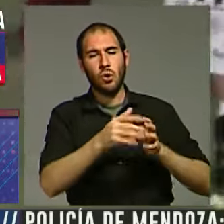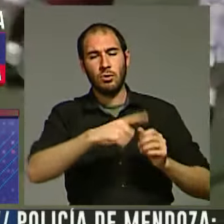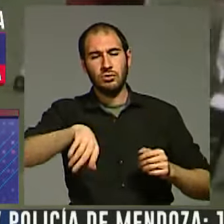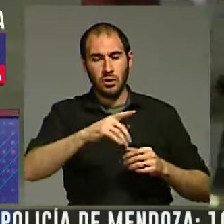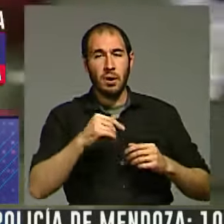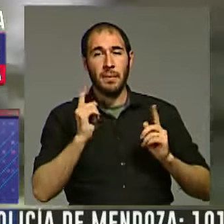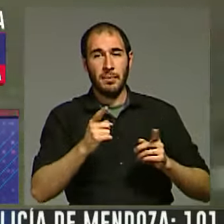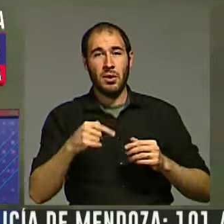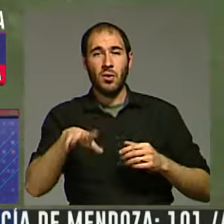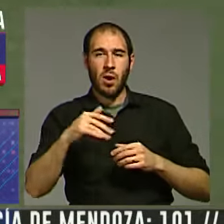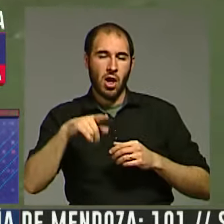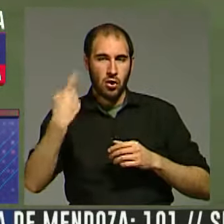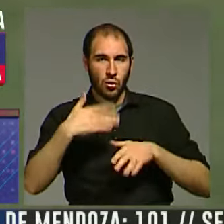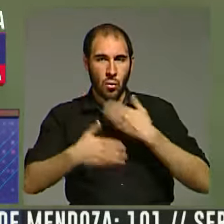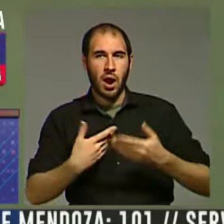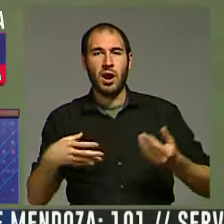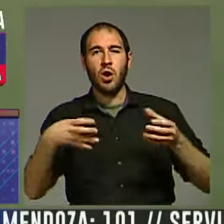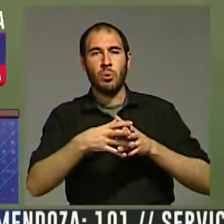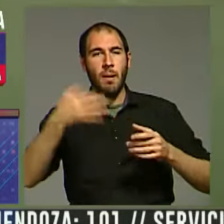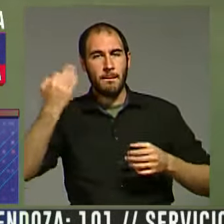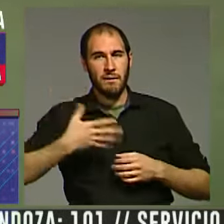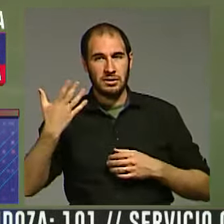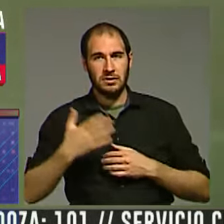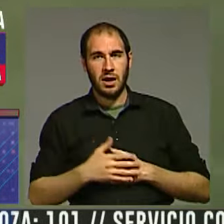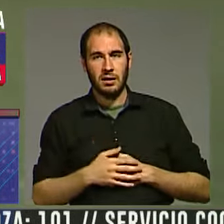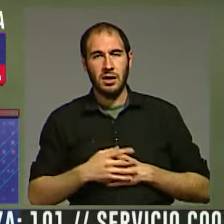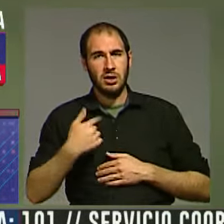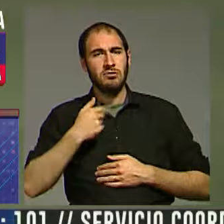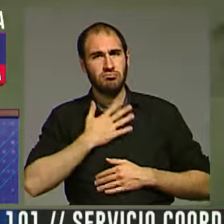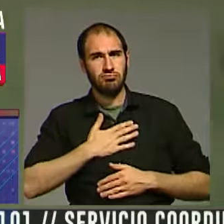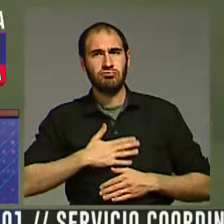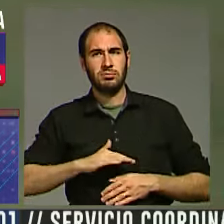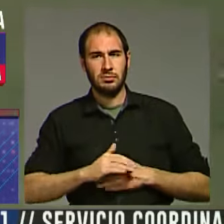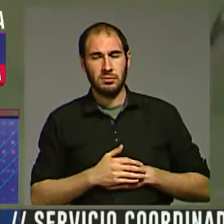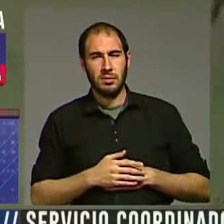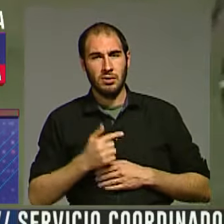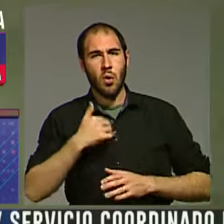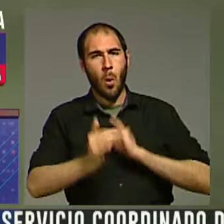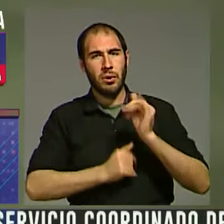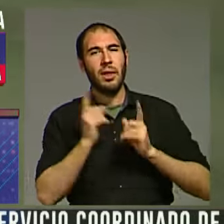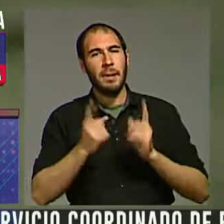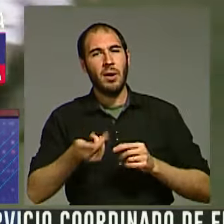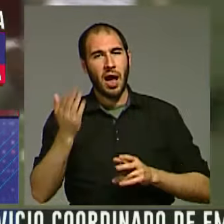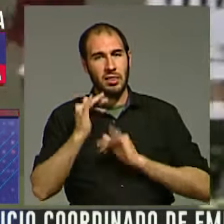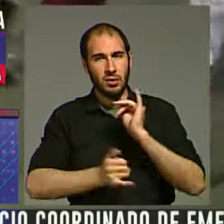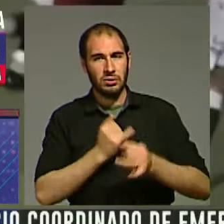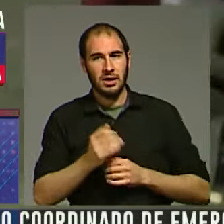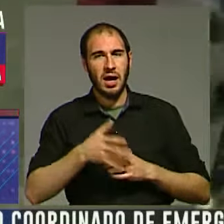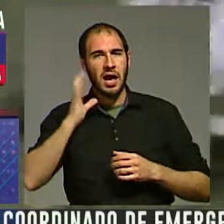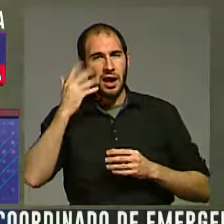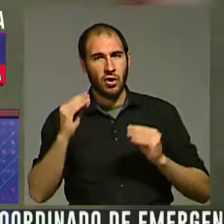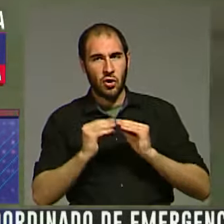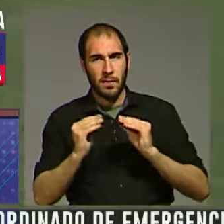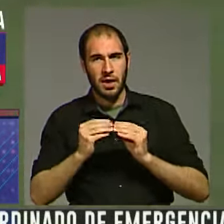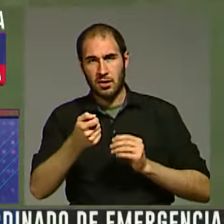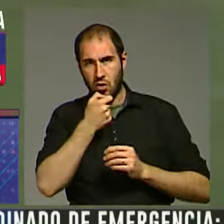lo demostró anoche Ramallo, un cuerpo técnico profesional, con lo cual yo estoy tranquilo realmente. Insisto, como dije otro día en una radio colega que me